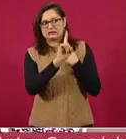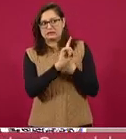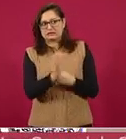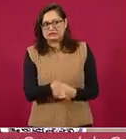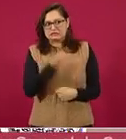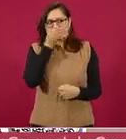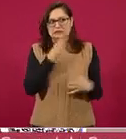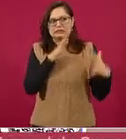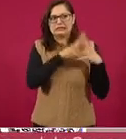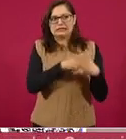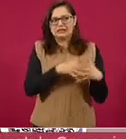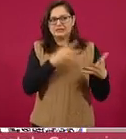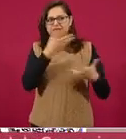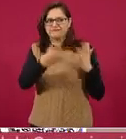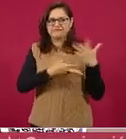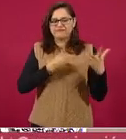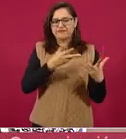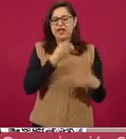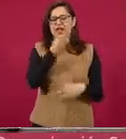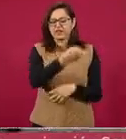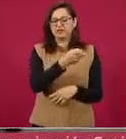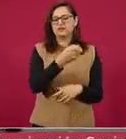petróleo,